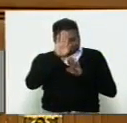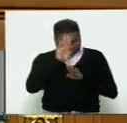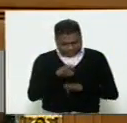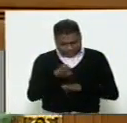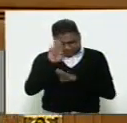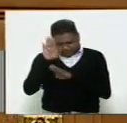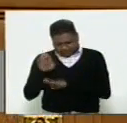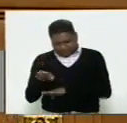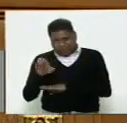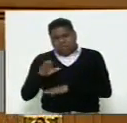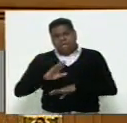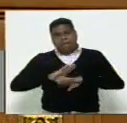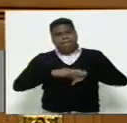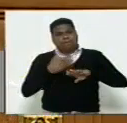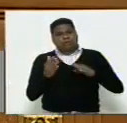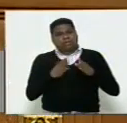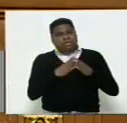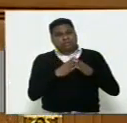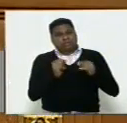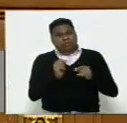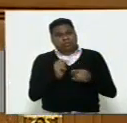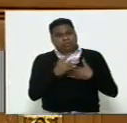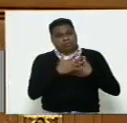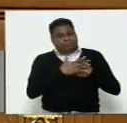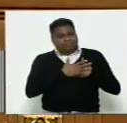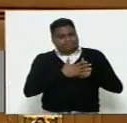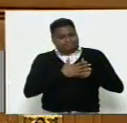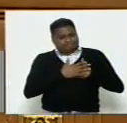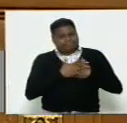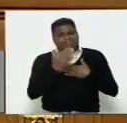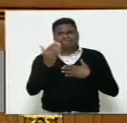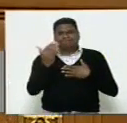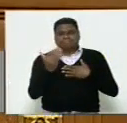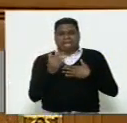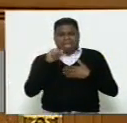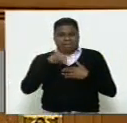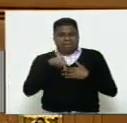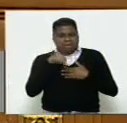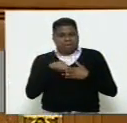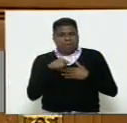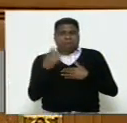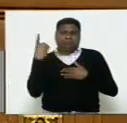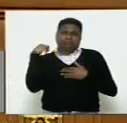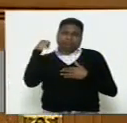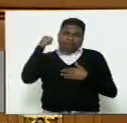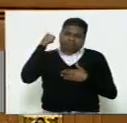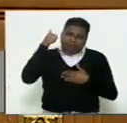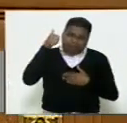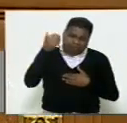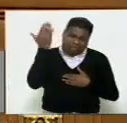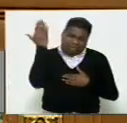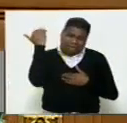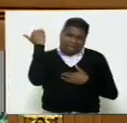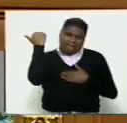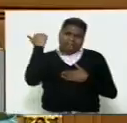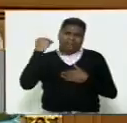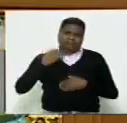porque todo lo que tenemos aquí viene de allá, de esa gesta.